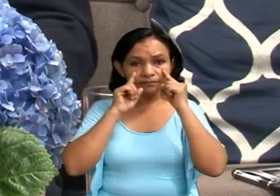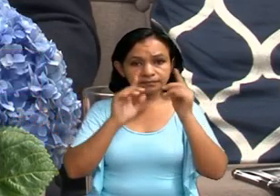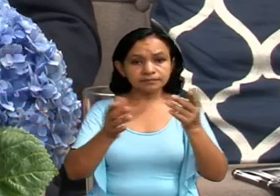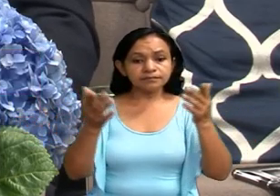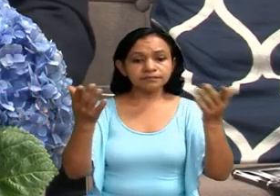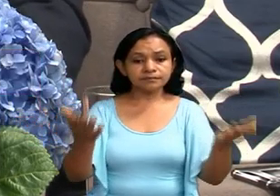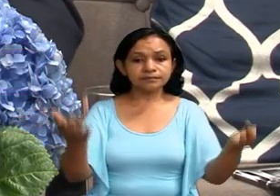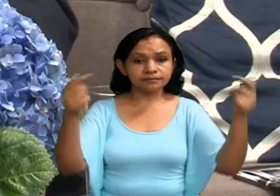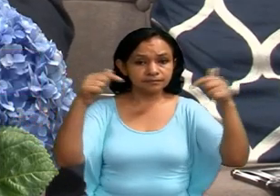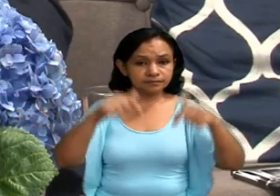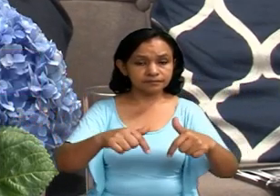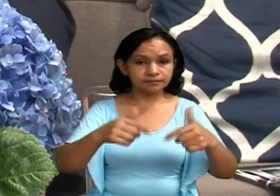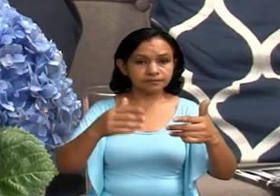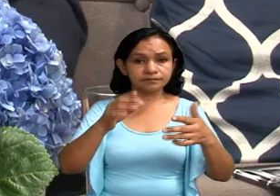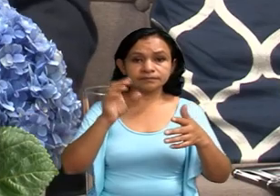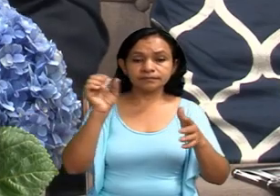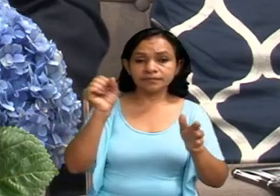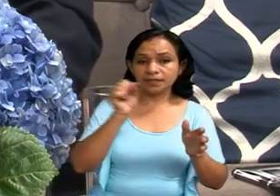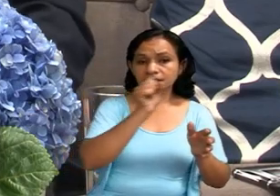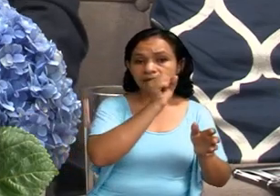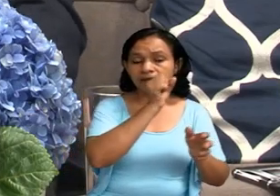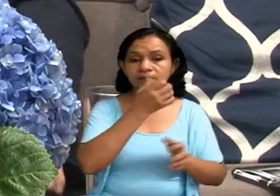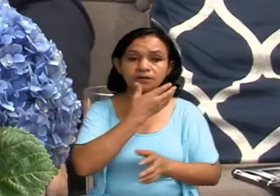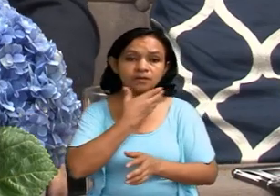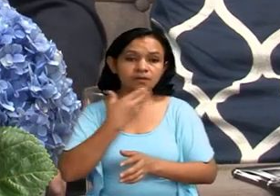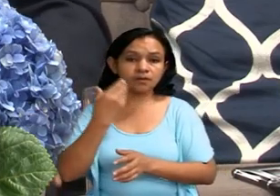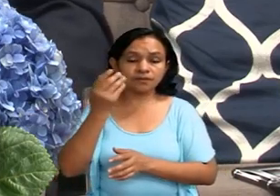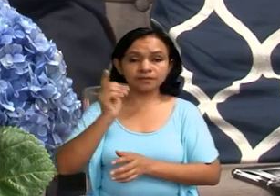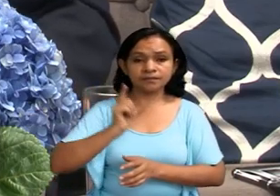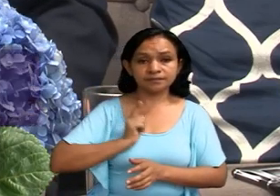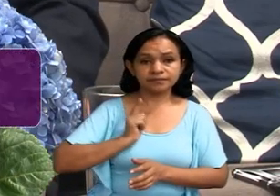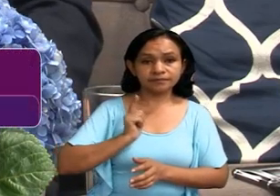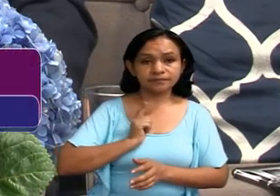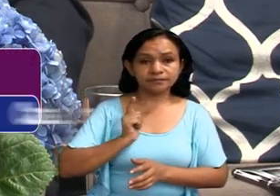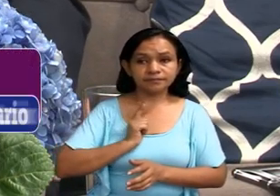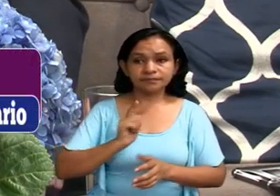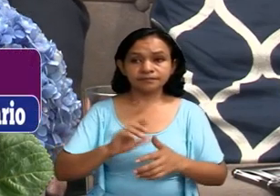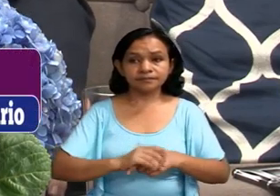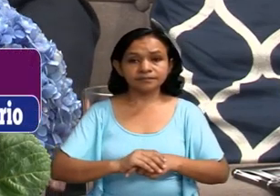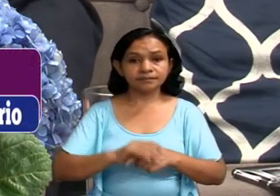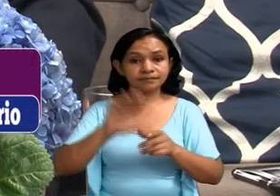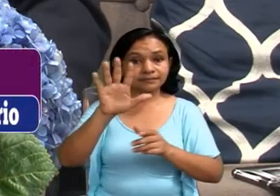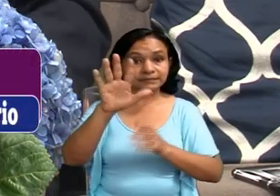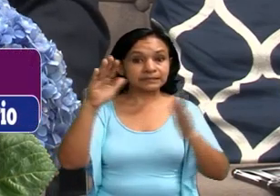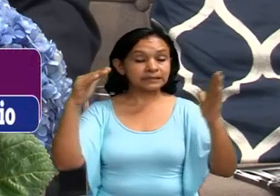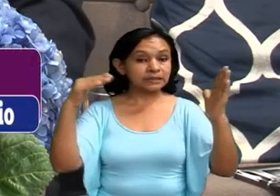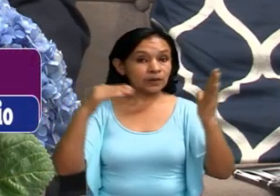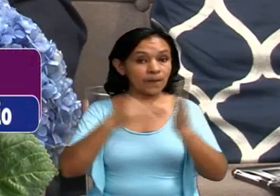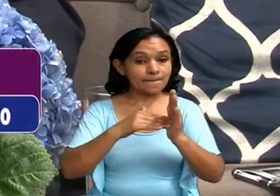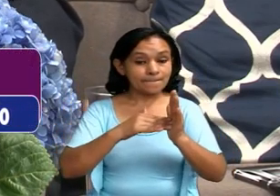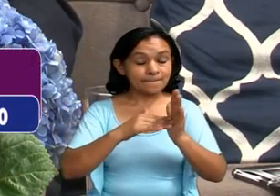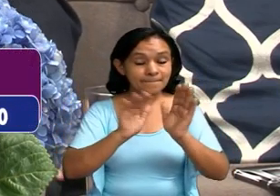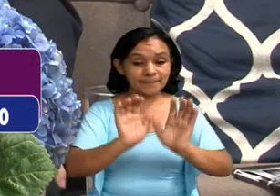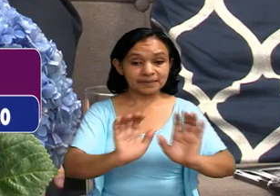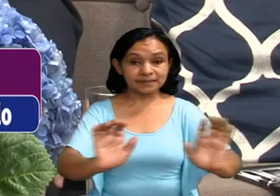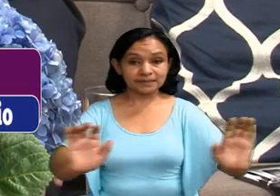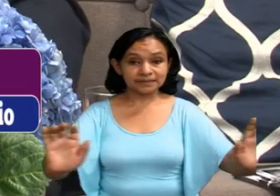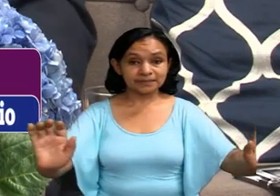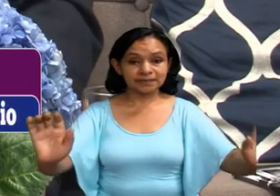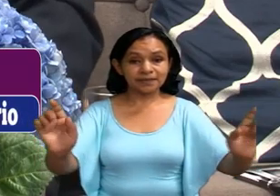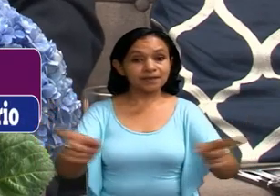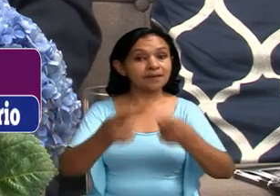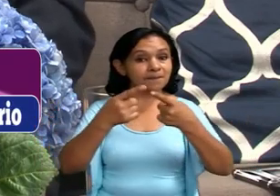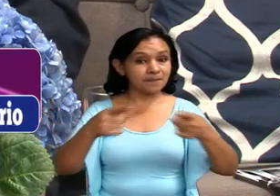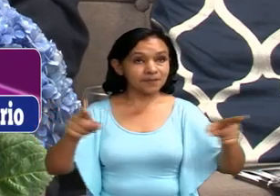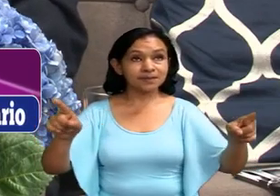ahora mismo entre los coros juveniles, las orquestas, tenemos casi 5.000 niños en el ámbito de la